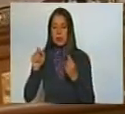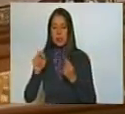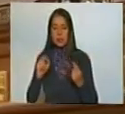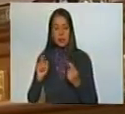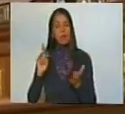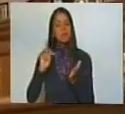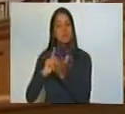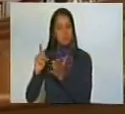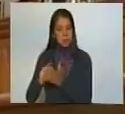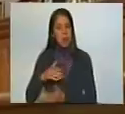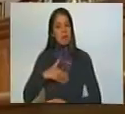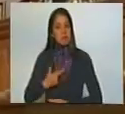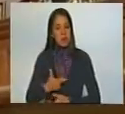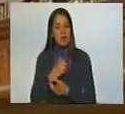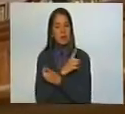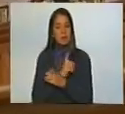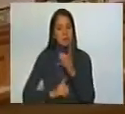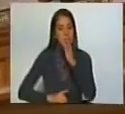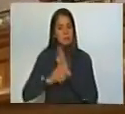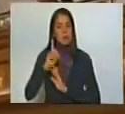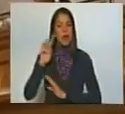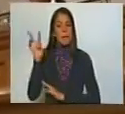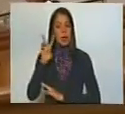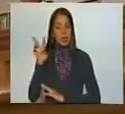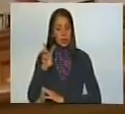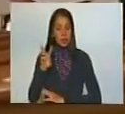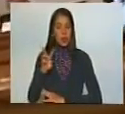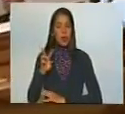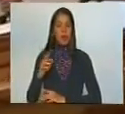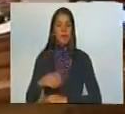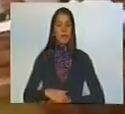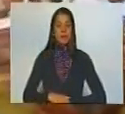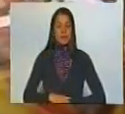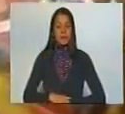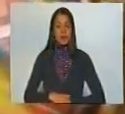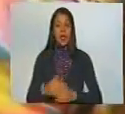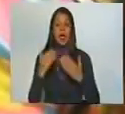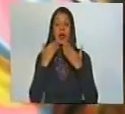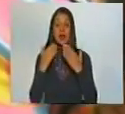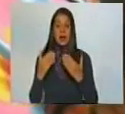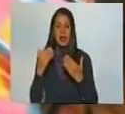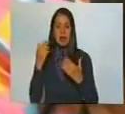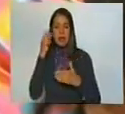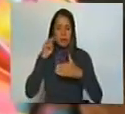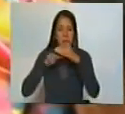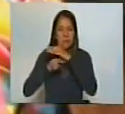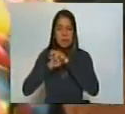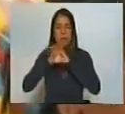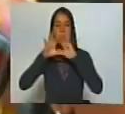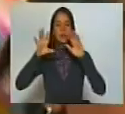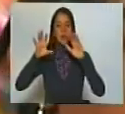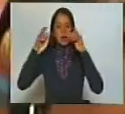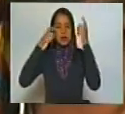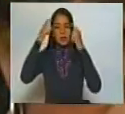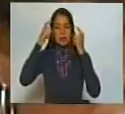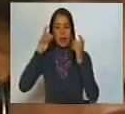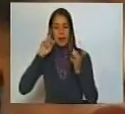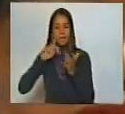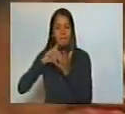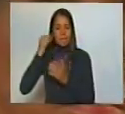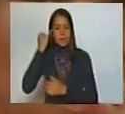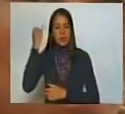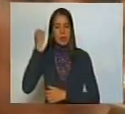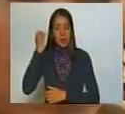trascendentales para el Estado y la construcción de nuestra sociedad. Gracias a la visión inclusiva del proceso bolivariano, sin duda